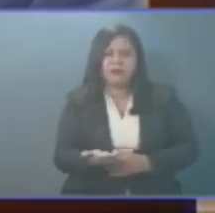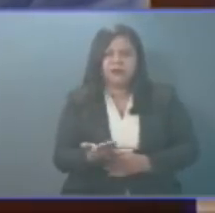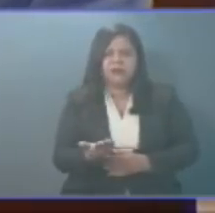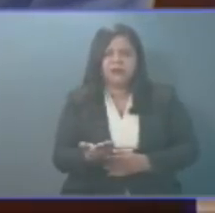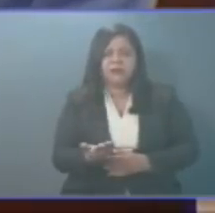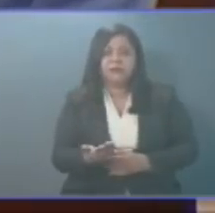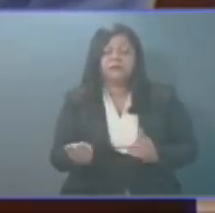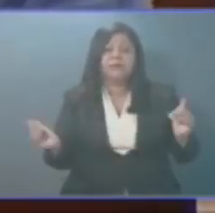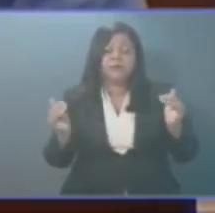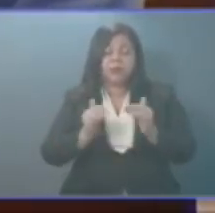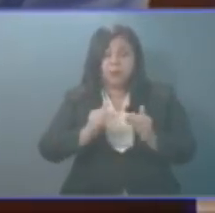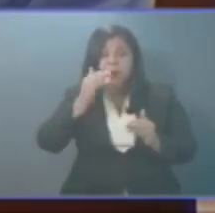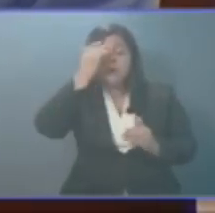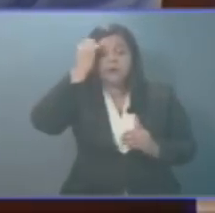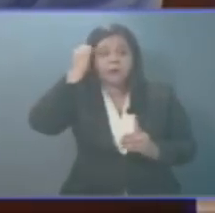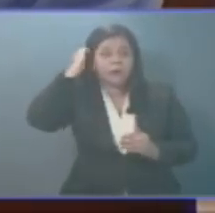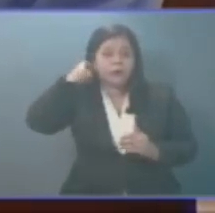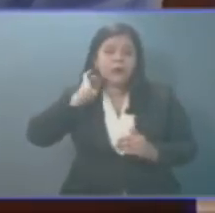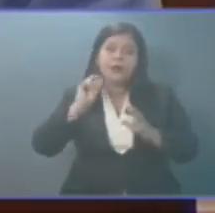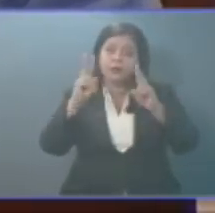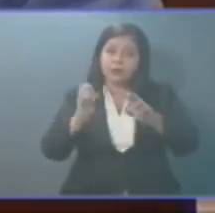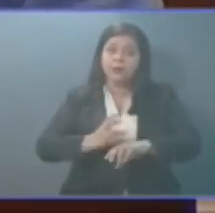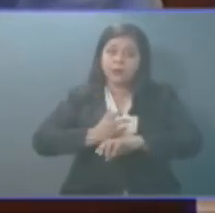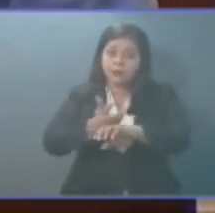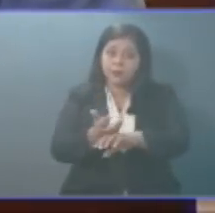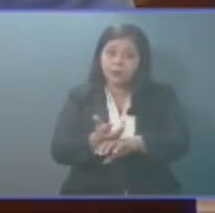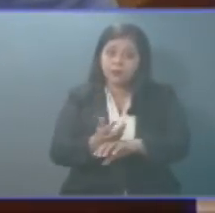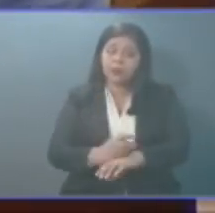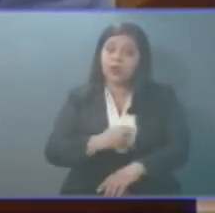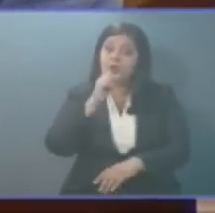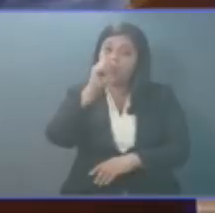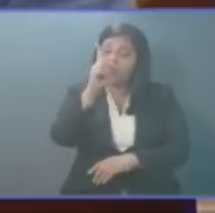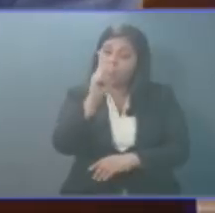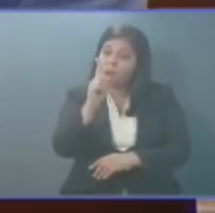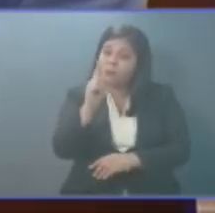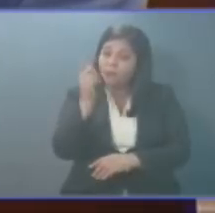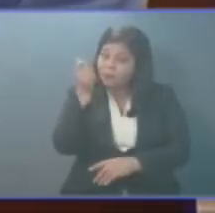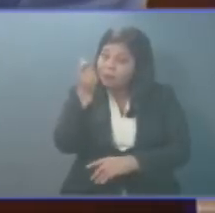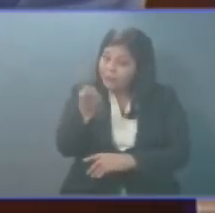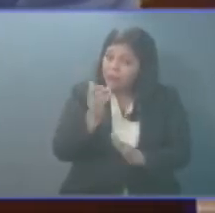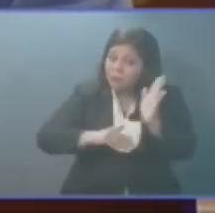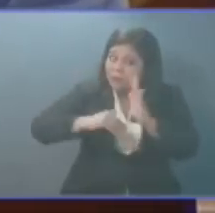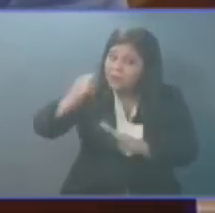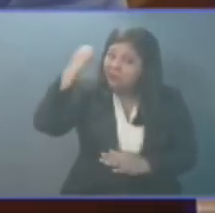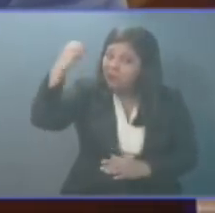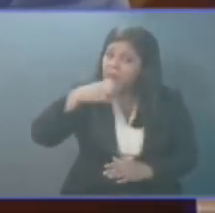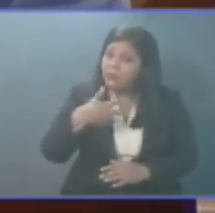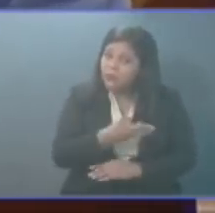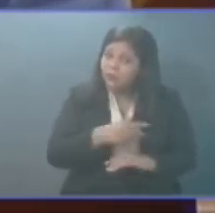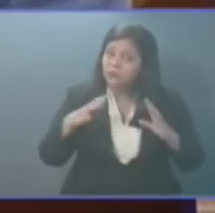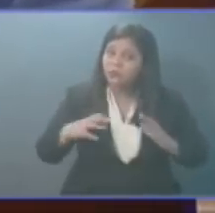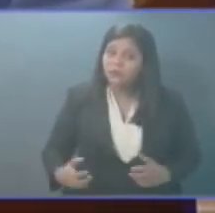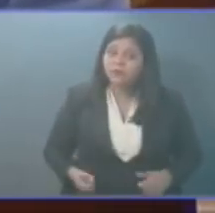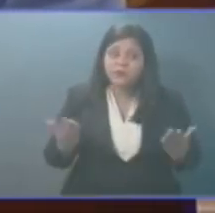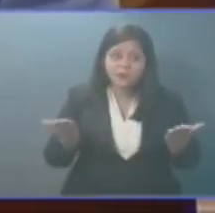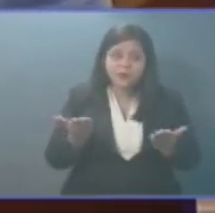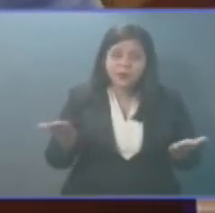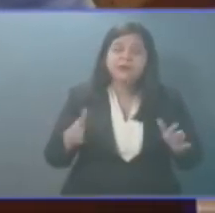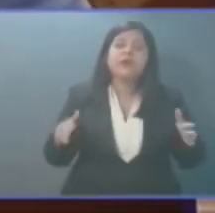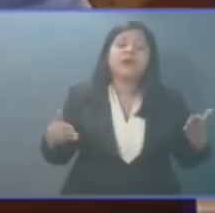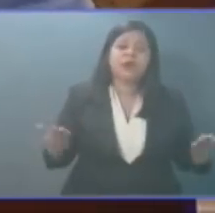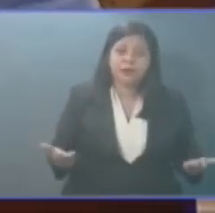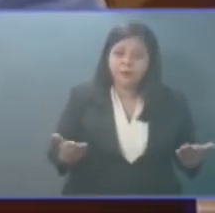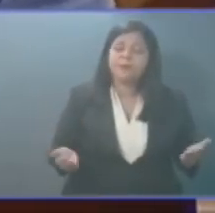Además de la infraestructura vial y el transporte, una de las inversiones sociales más palpables que este gobierno ha hecho es